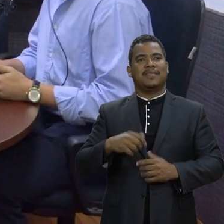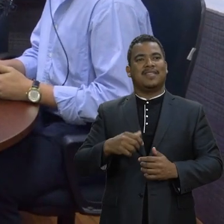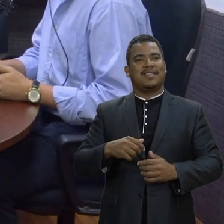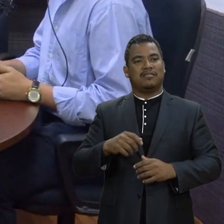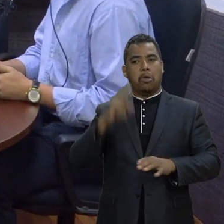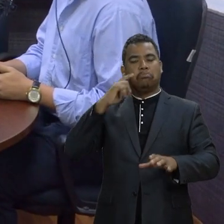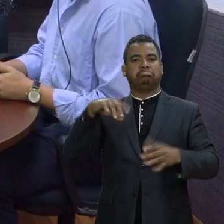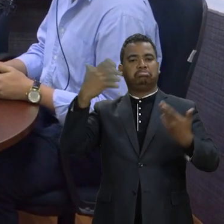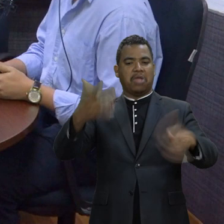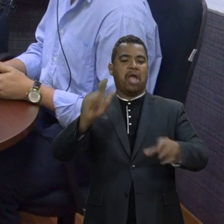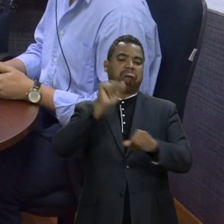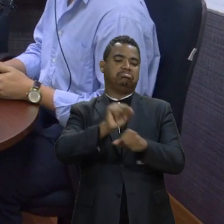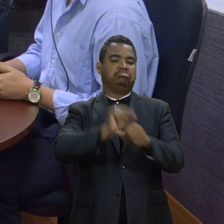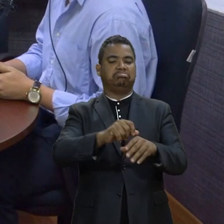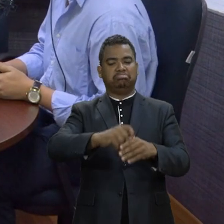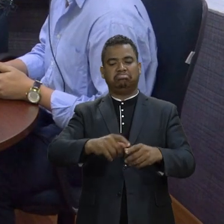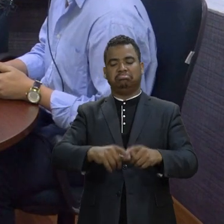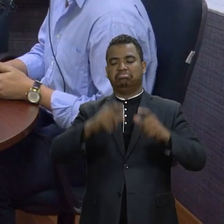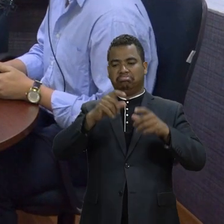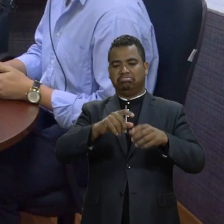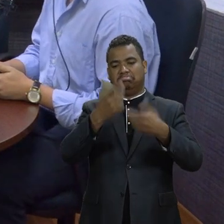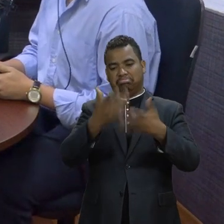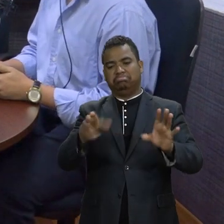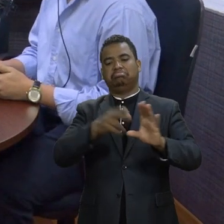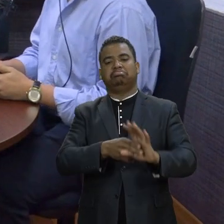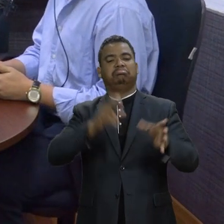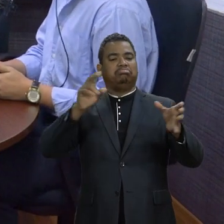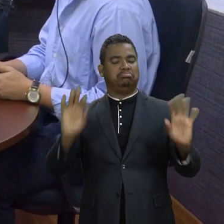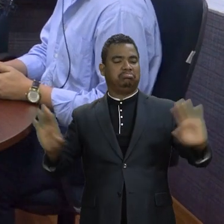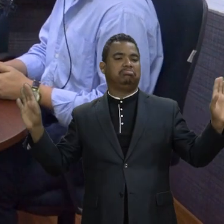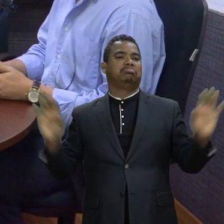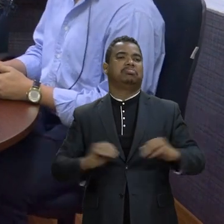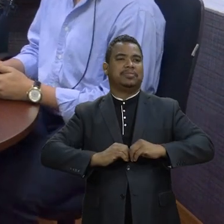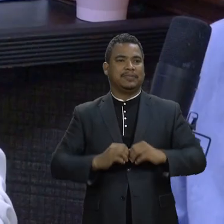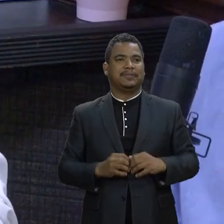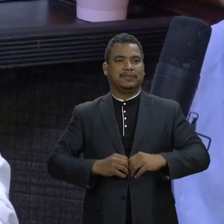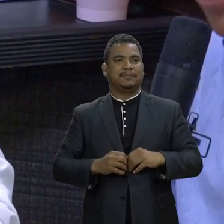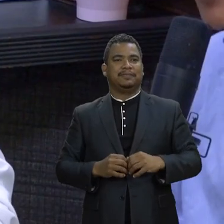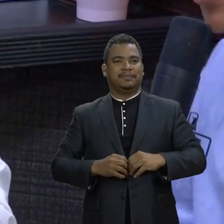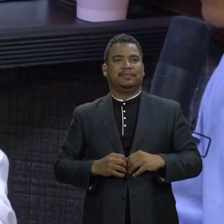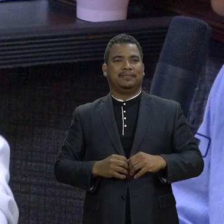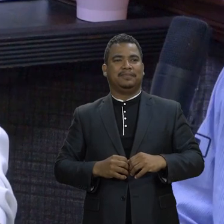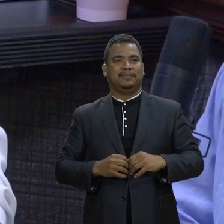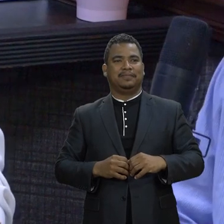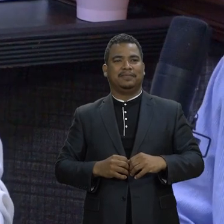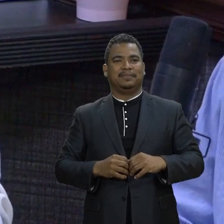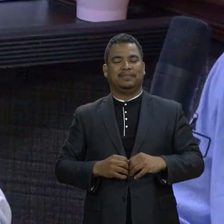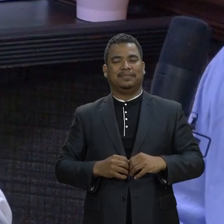Retirarme. No. ¿Planea hacerlo pronto? Si Dios quiere. Wow. Eso no se ve por ahora, no creo.